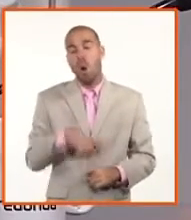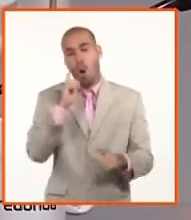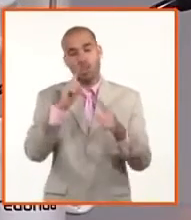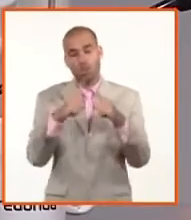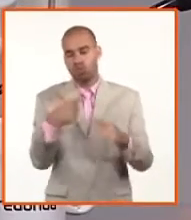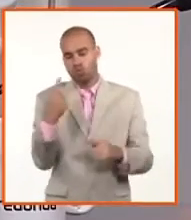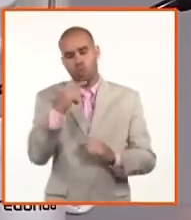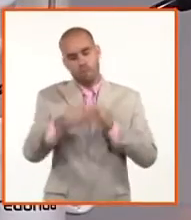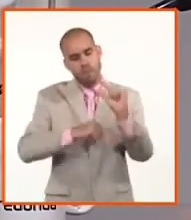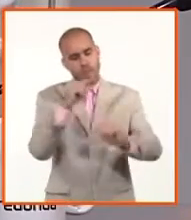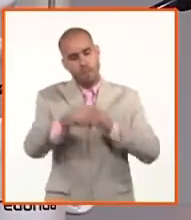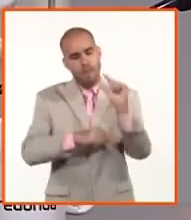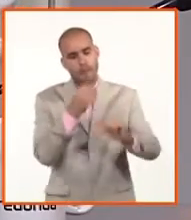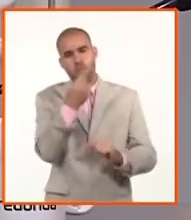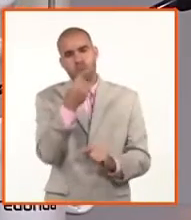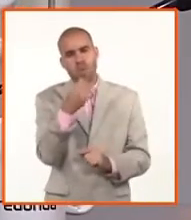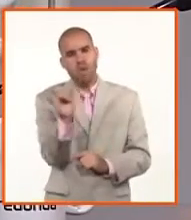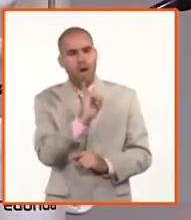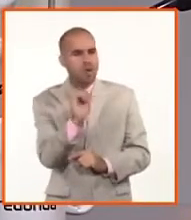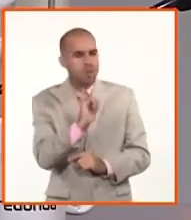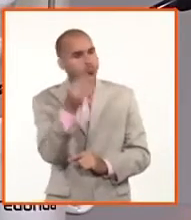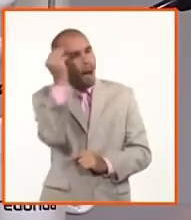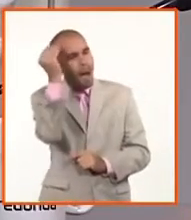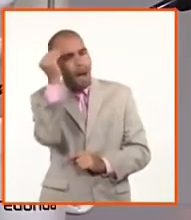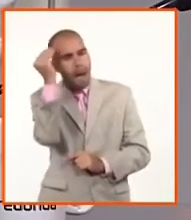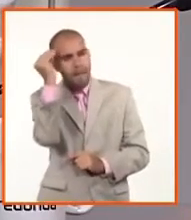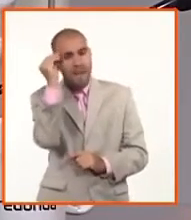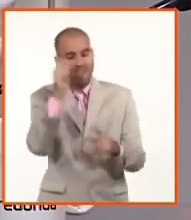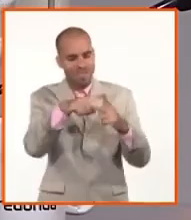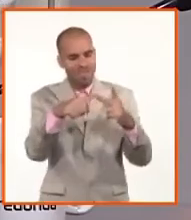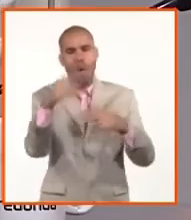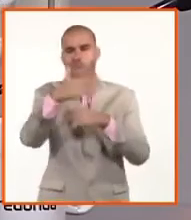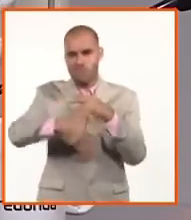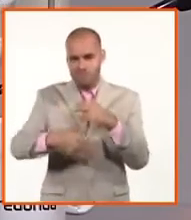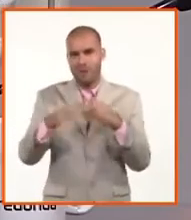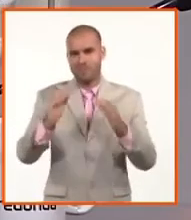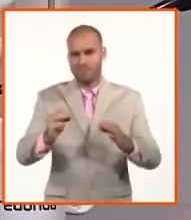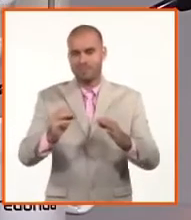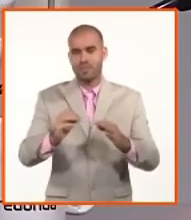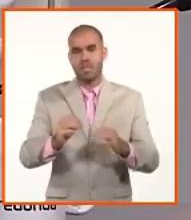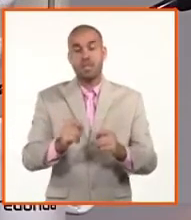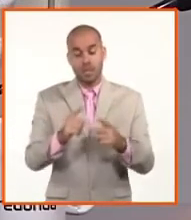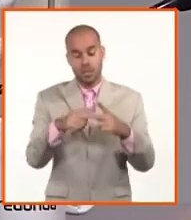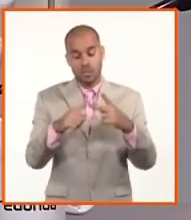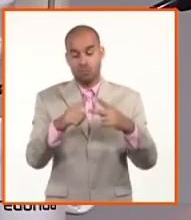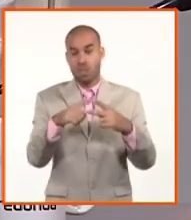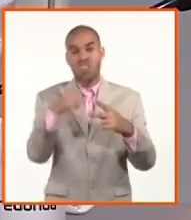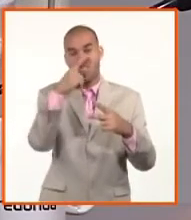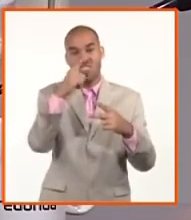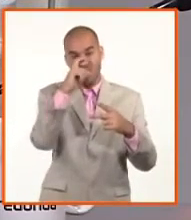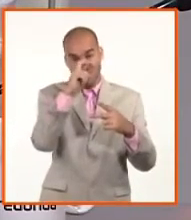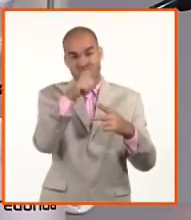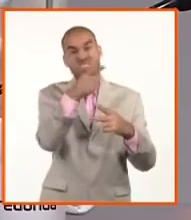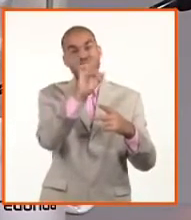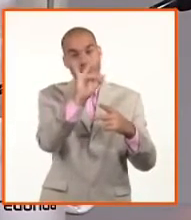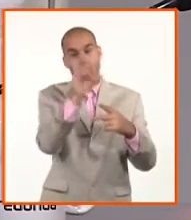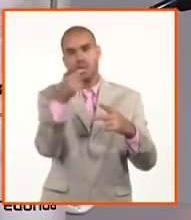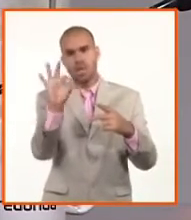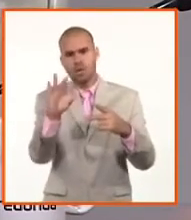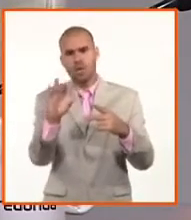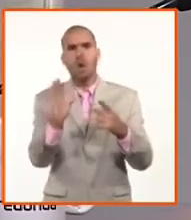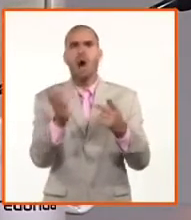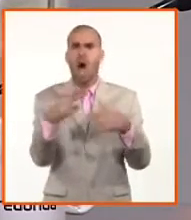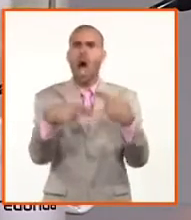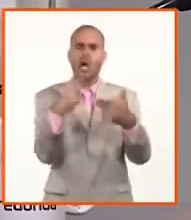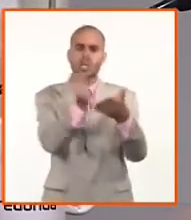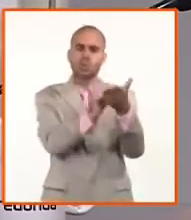más a esos hermanos, a esos dos jóvenes que, como tú decías, con 17 y 18 años habían escrito textos como Juventudes,